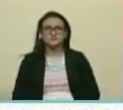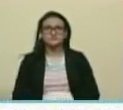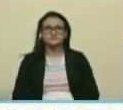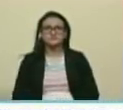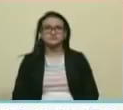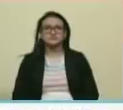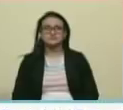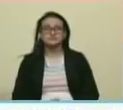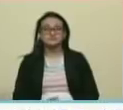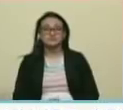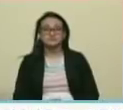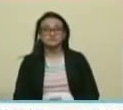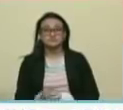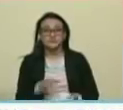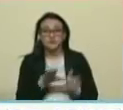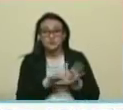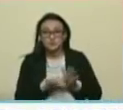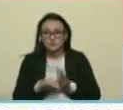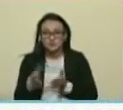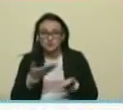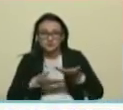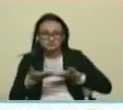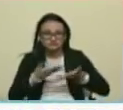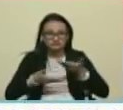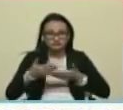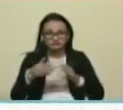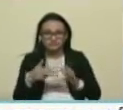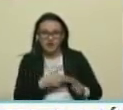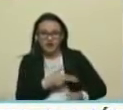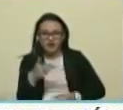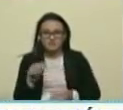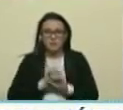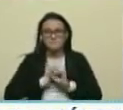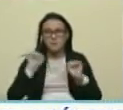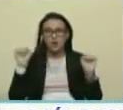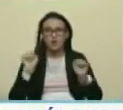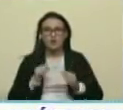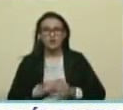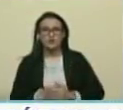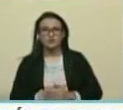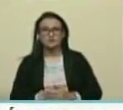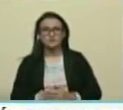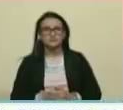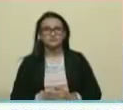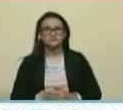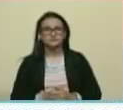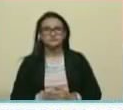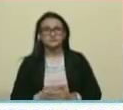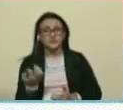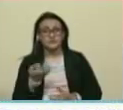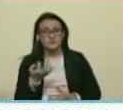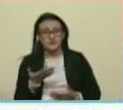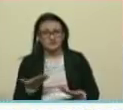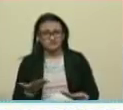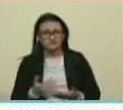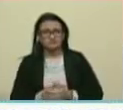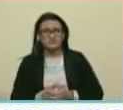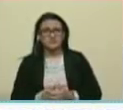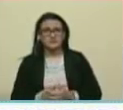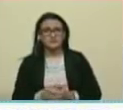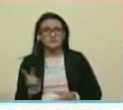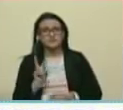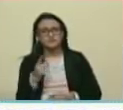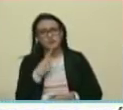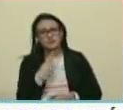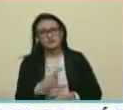tráfico de armas y tráfico de explosivos a través de la frontera. Y la verdad es que Venezuela lo que ha dicho es,